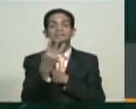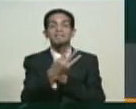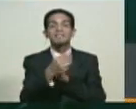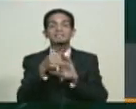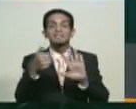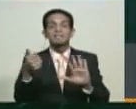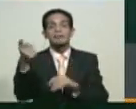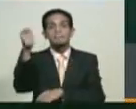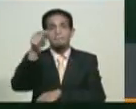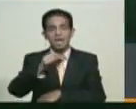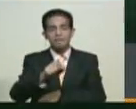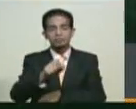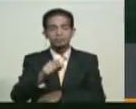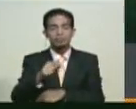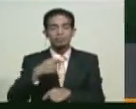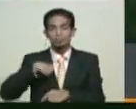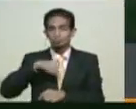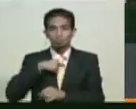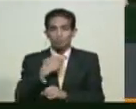este año ya vamos a superar,